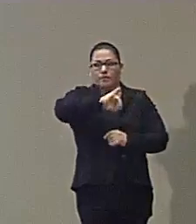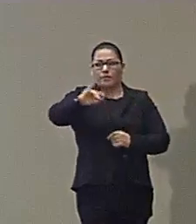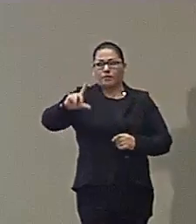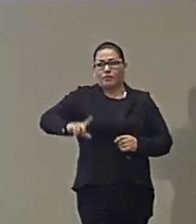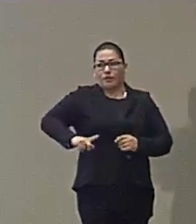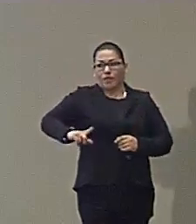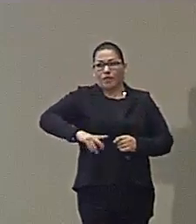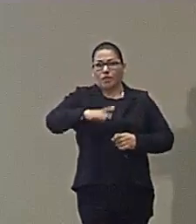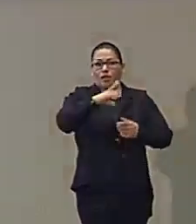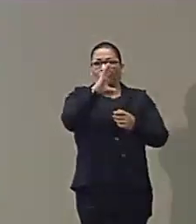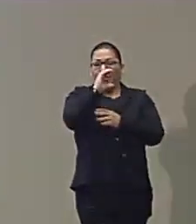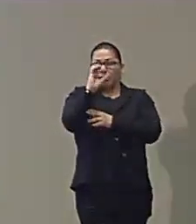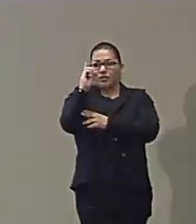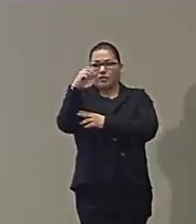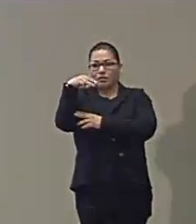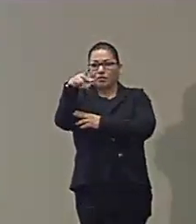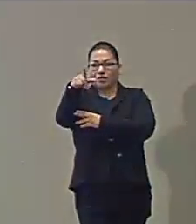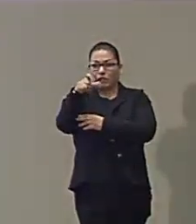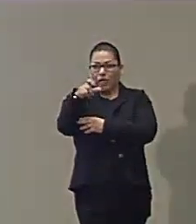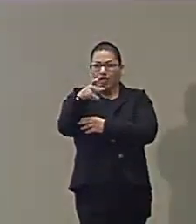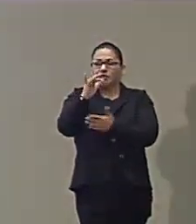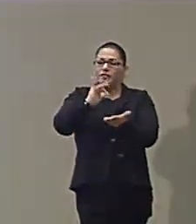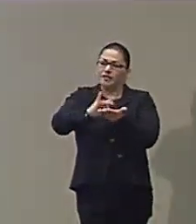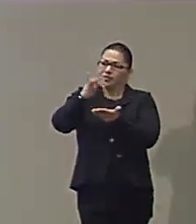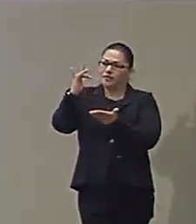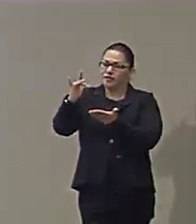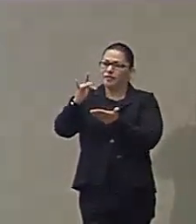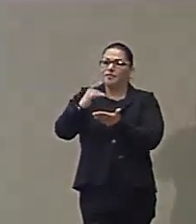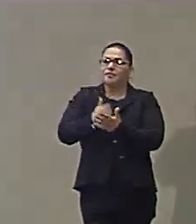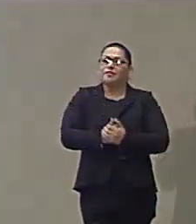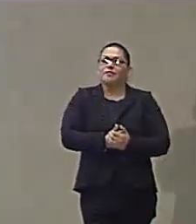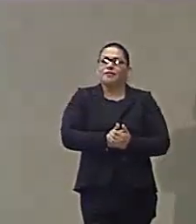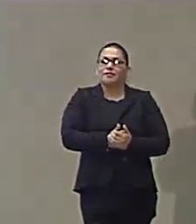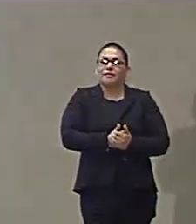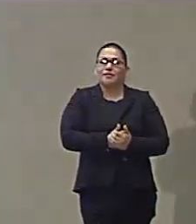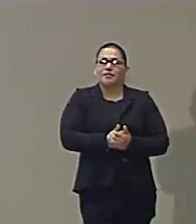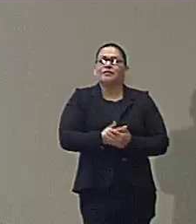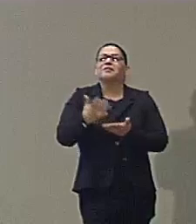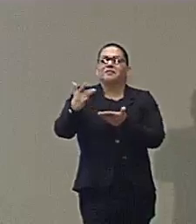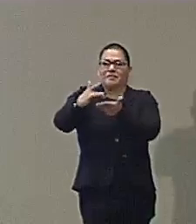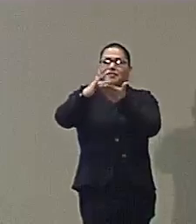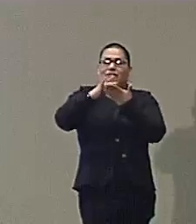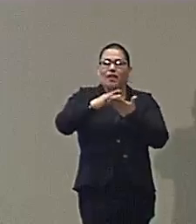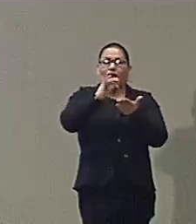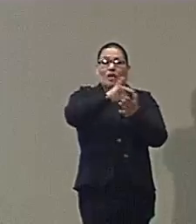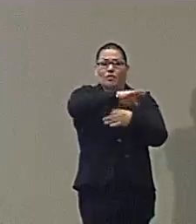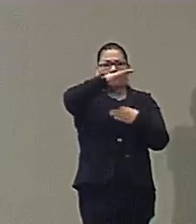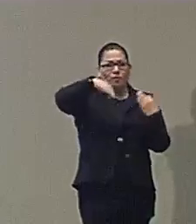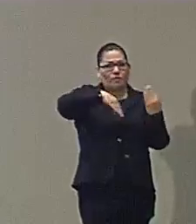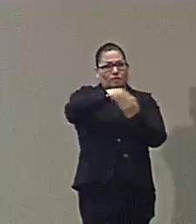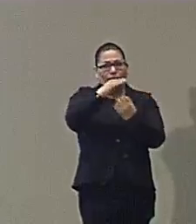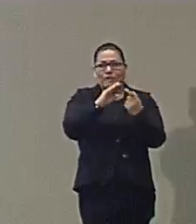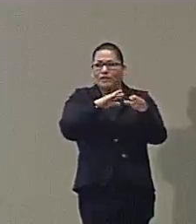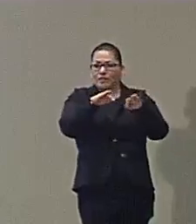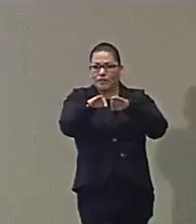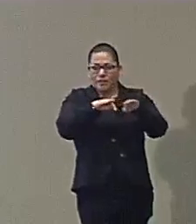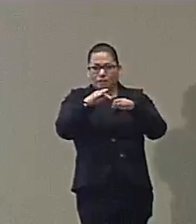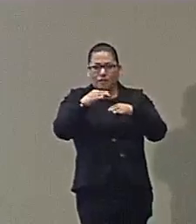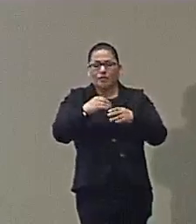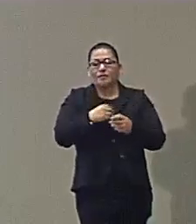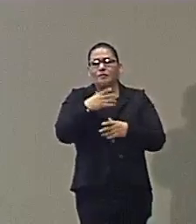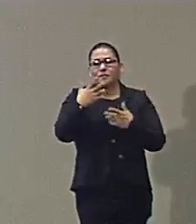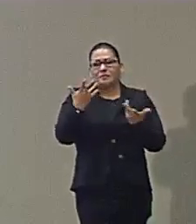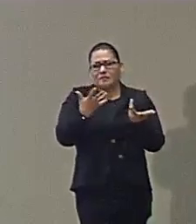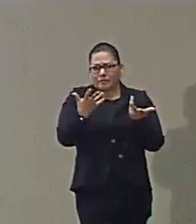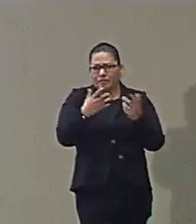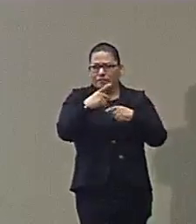a quien le agradezco su anfitrionía aquí en esta ciudad y por supuesto su apoyo también a los trabajos de la comisión saludo